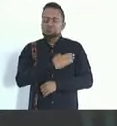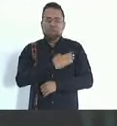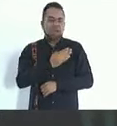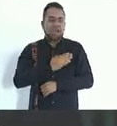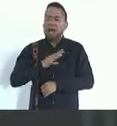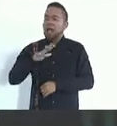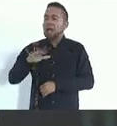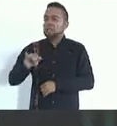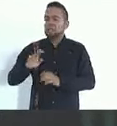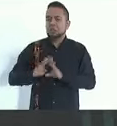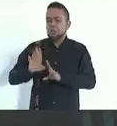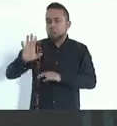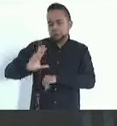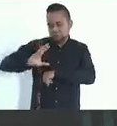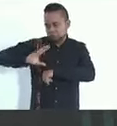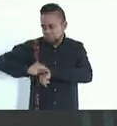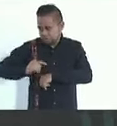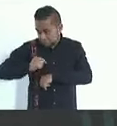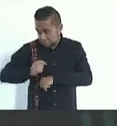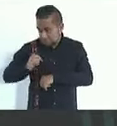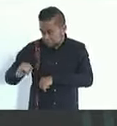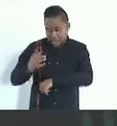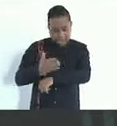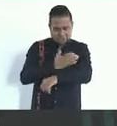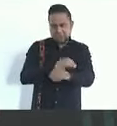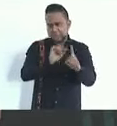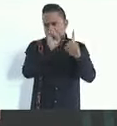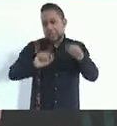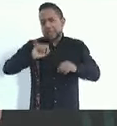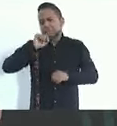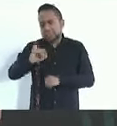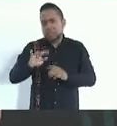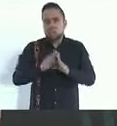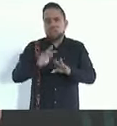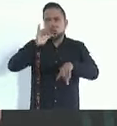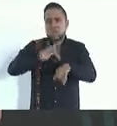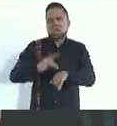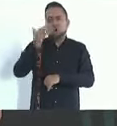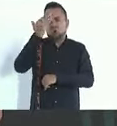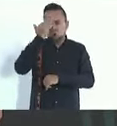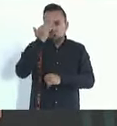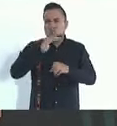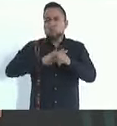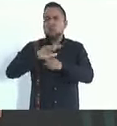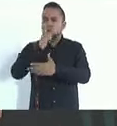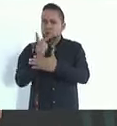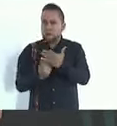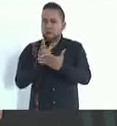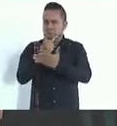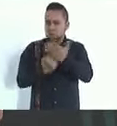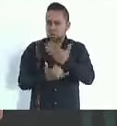me ha permitido acompañarlo a todo el país, conociendo los programas, los proyectos, las obras,